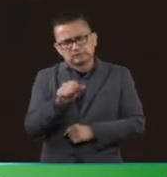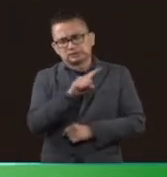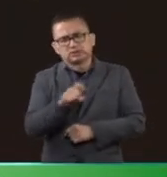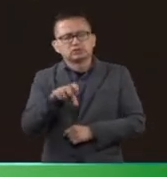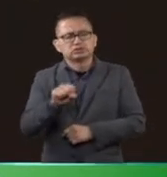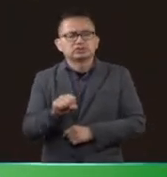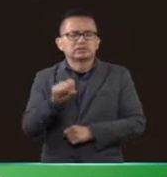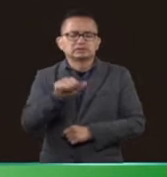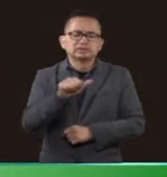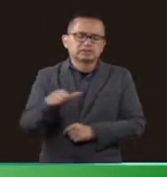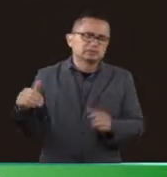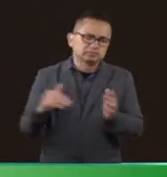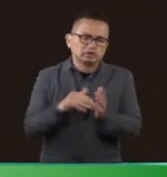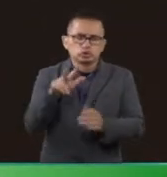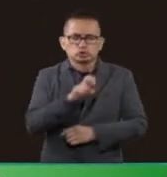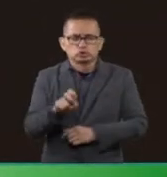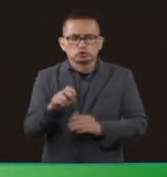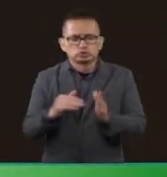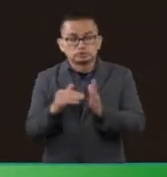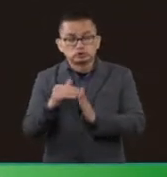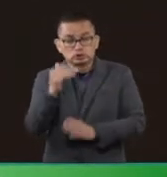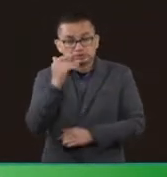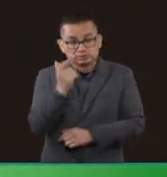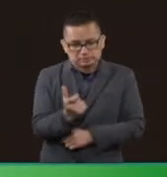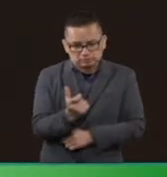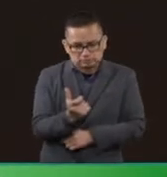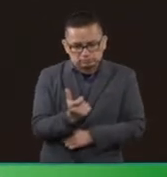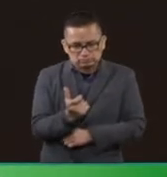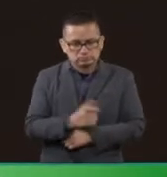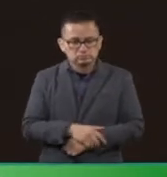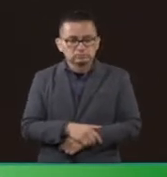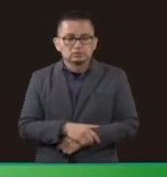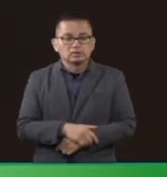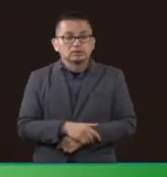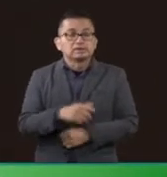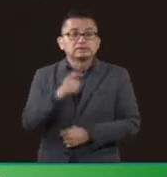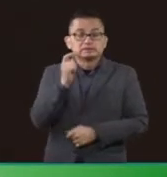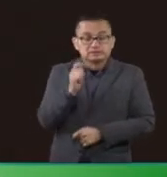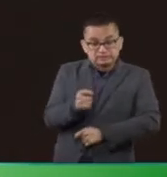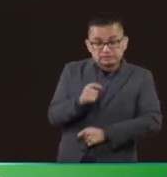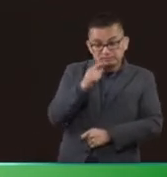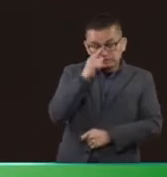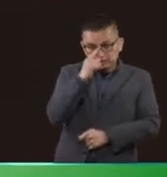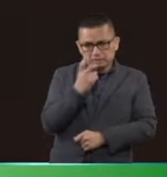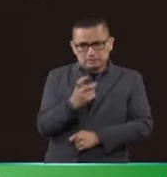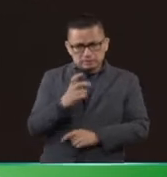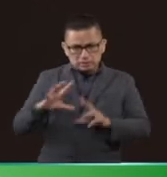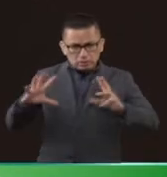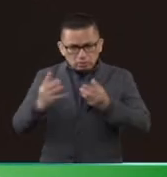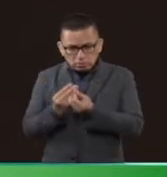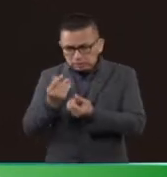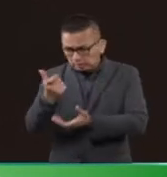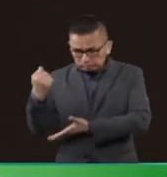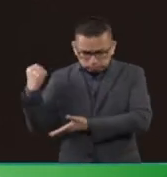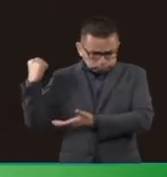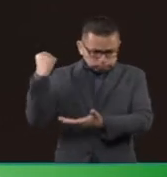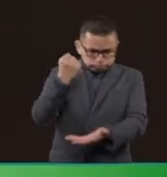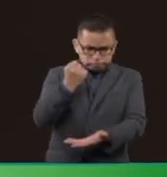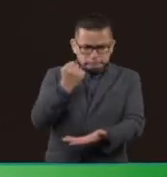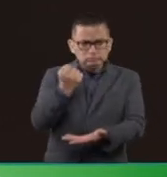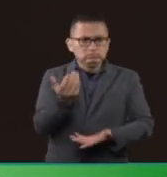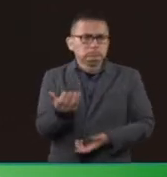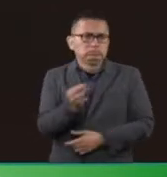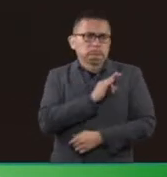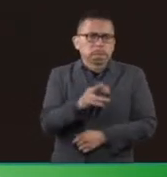116.800 millones de pesos como pueden ver con esta cantidad Se podrían crear universidades